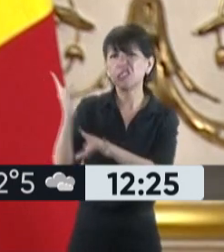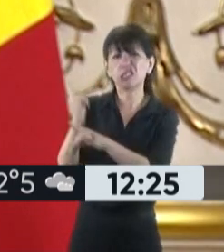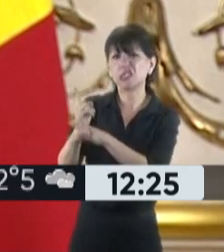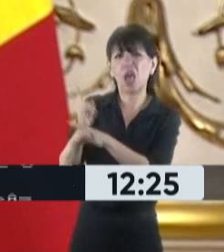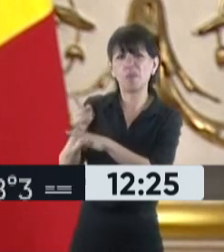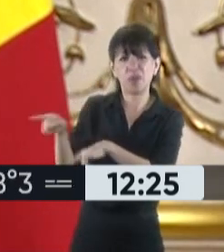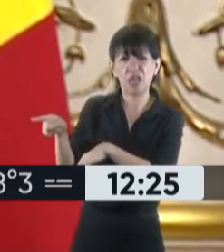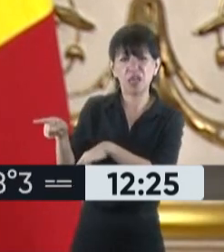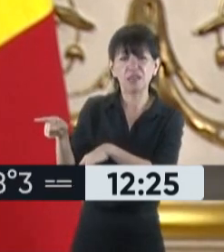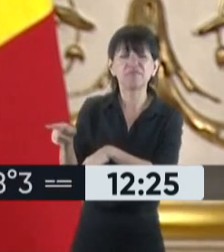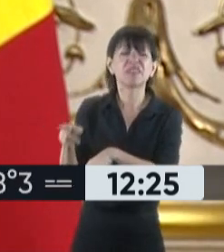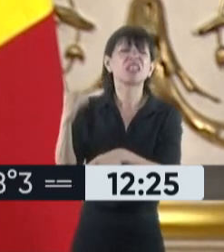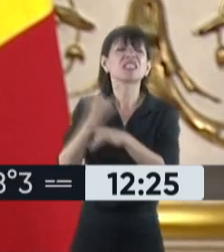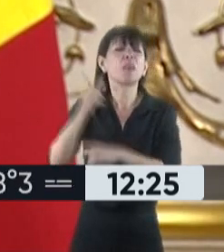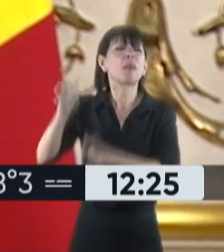instalan rumores a la mañana,